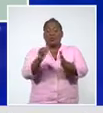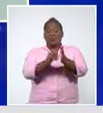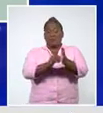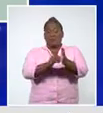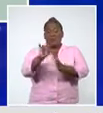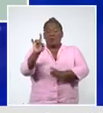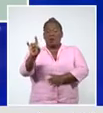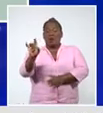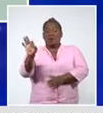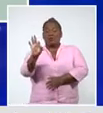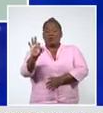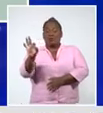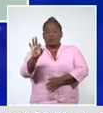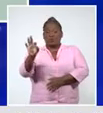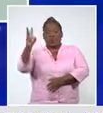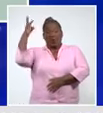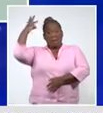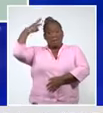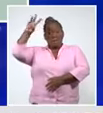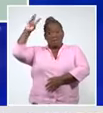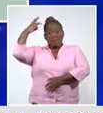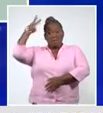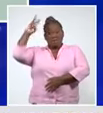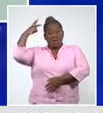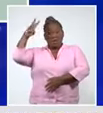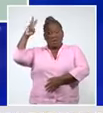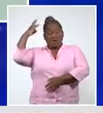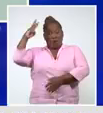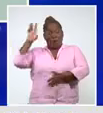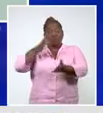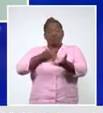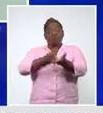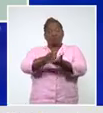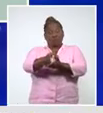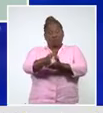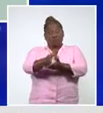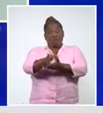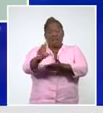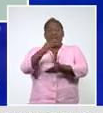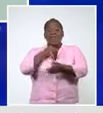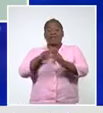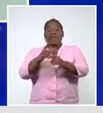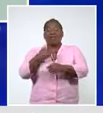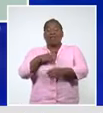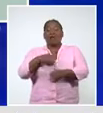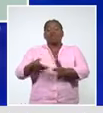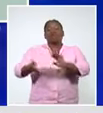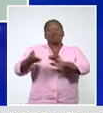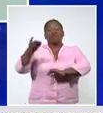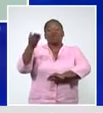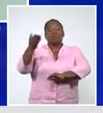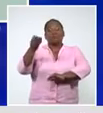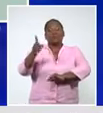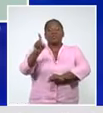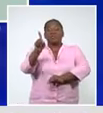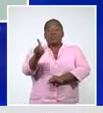252.988, México, que ha mantenido una letalidad elevada, prácticamente